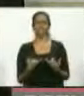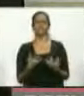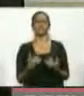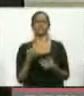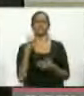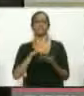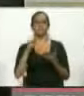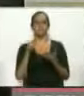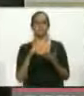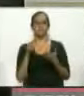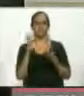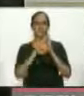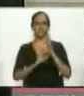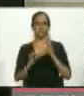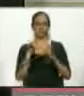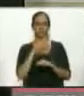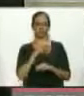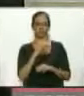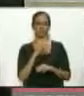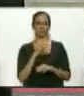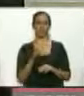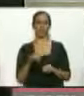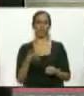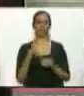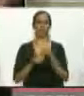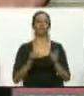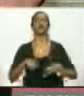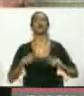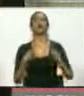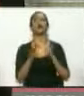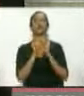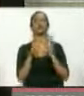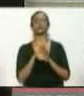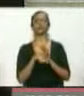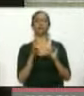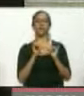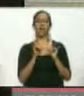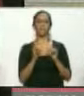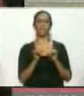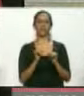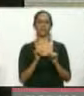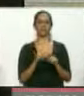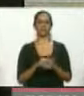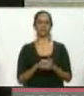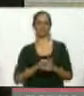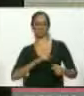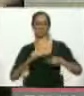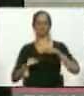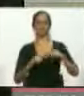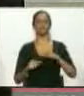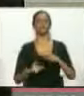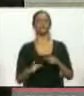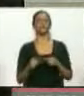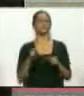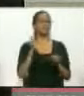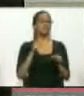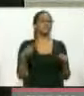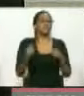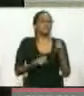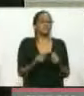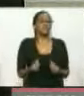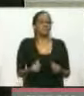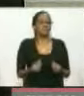nacional constituyente en chile para poder hacer una nueva constitución que no sea la misma de pinochet mientras tanto la gente que hace el gobierno de